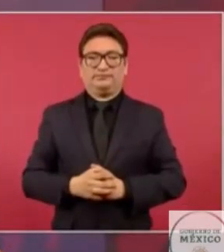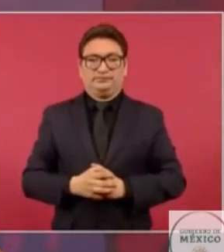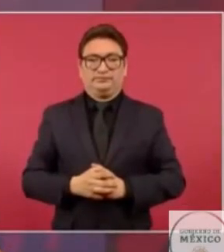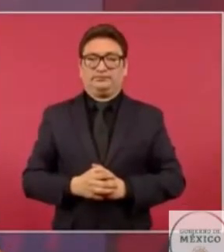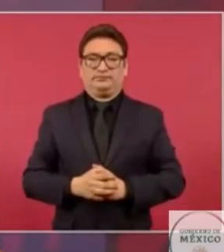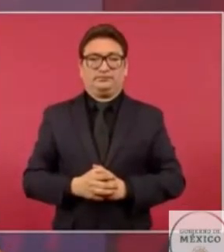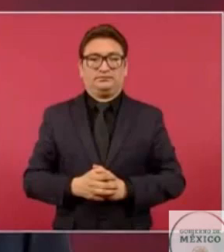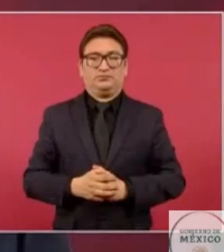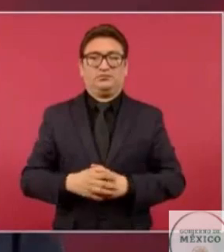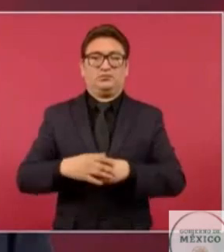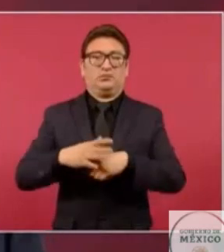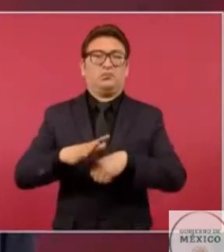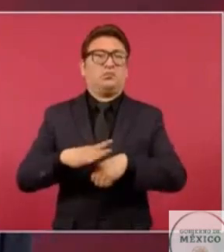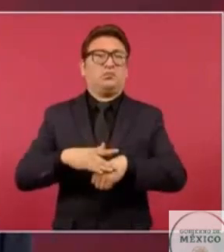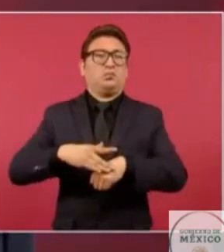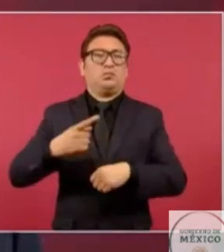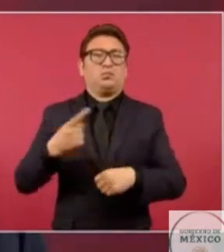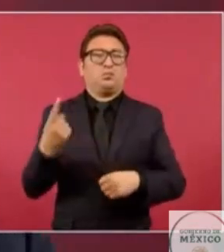porque